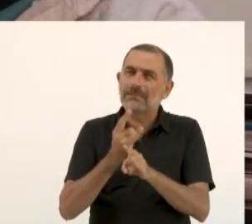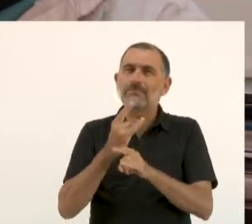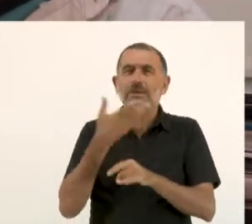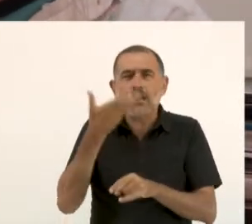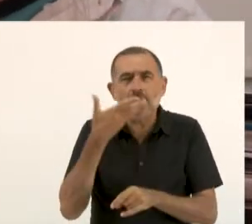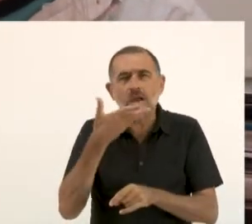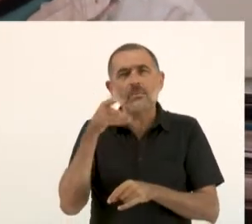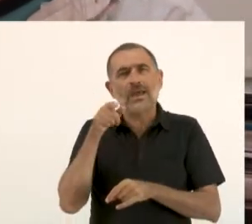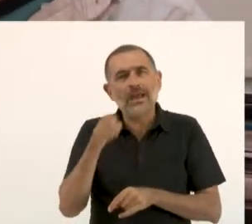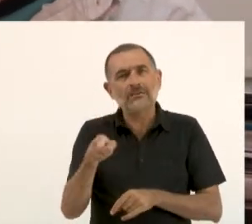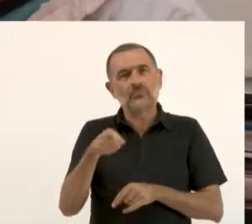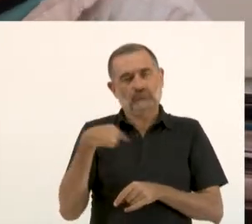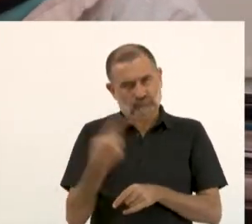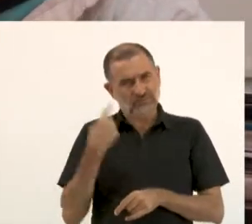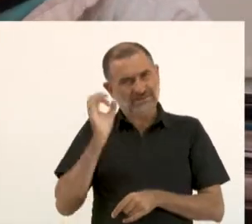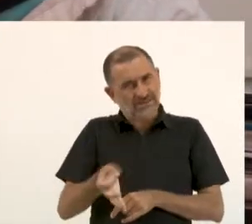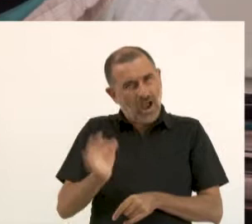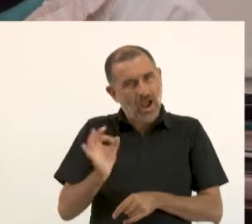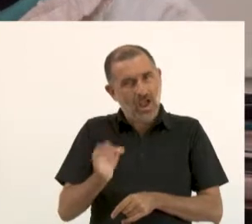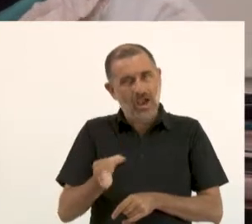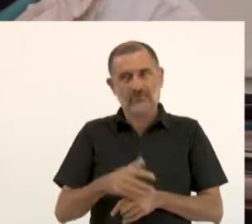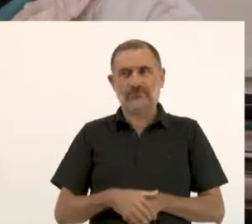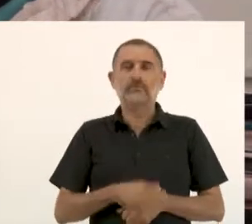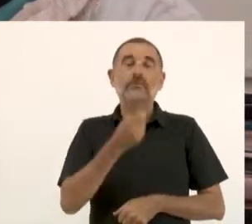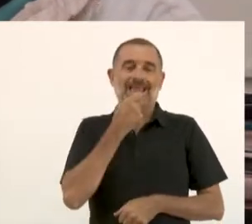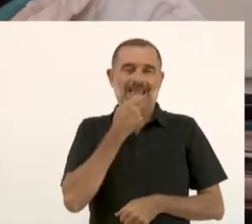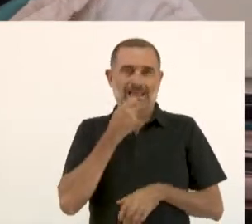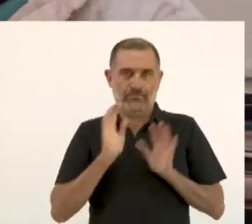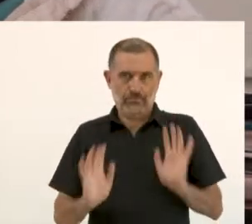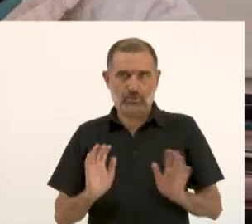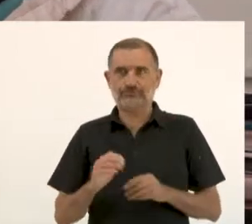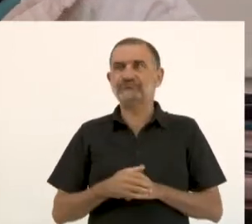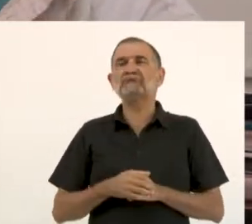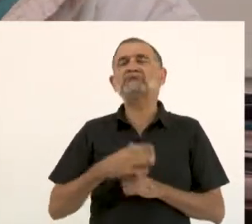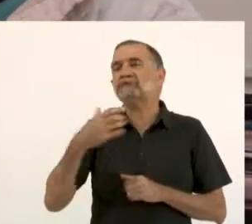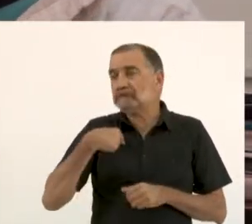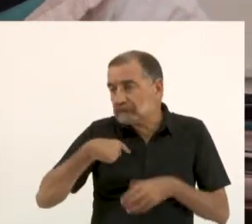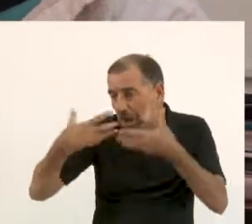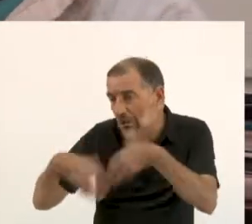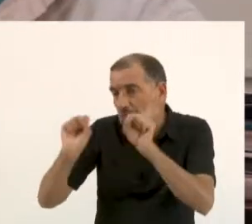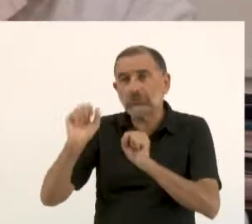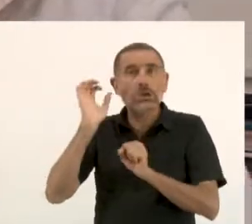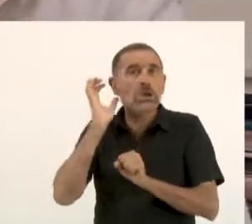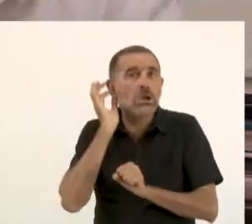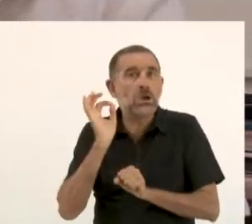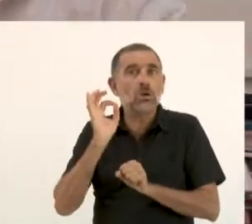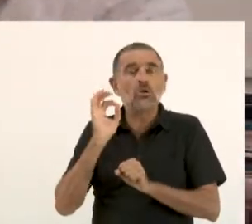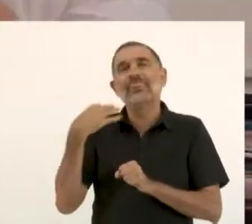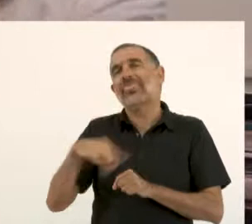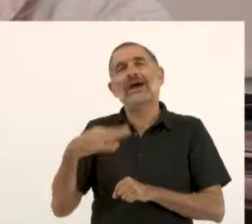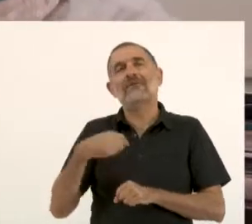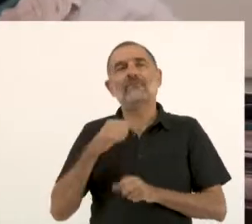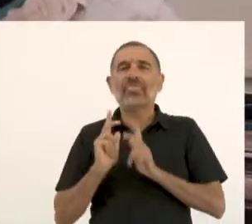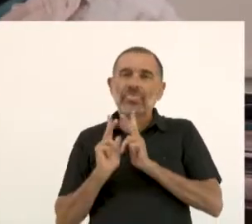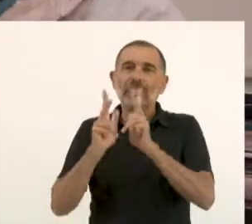estudios es que se participe inmediatamente, se tenga conocimiento de un hallazgo hacia la comunidad. Como así también nosotros tenemos